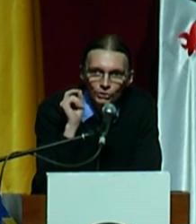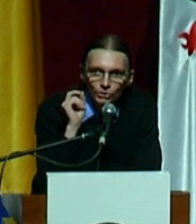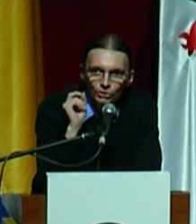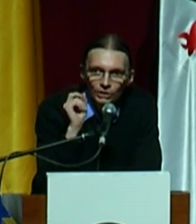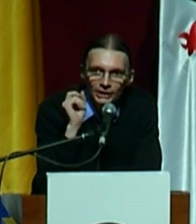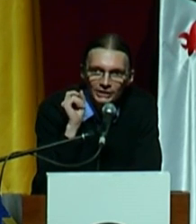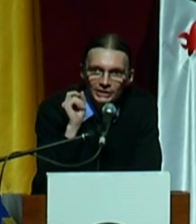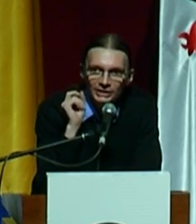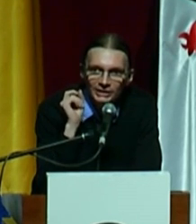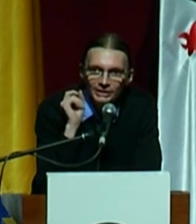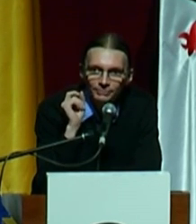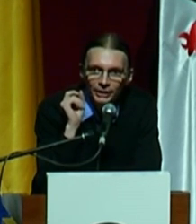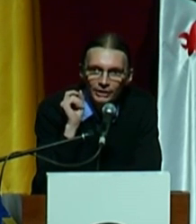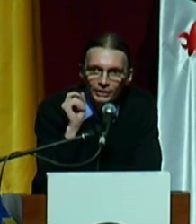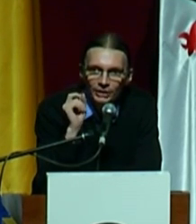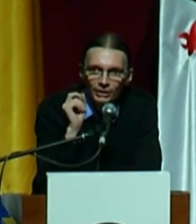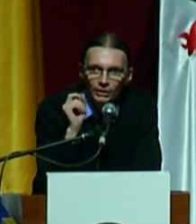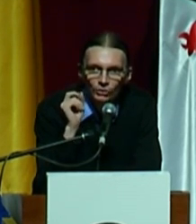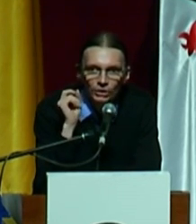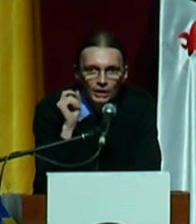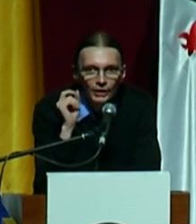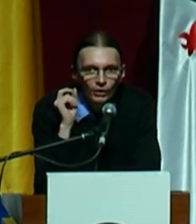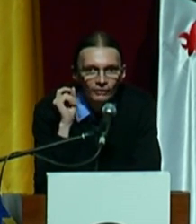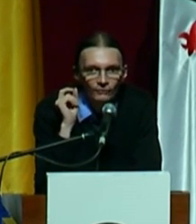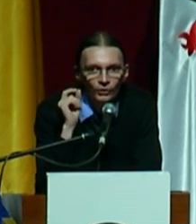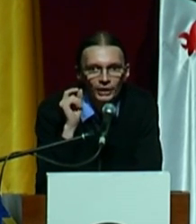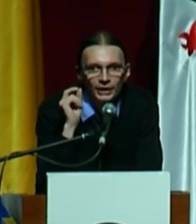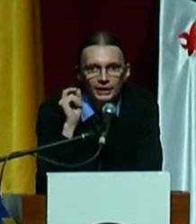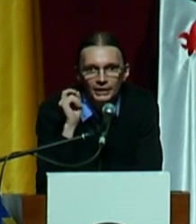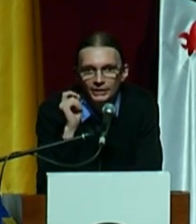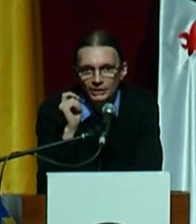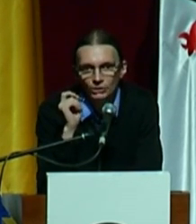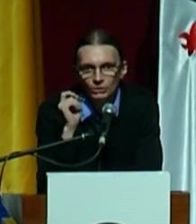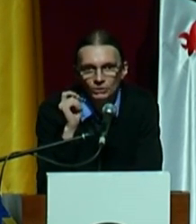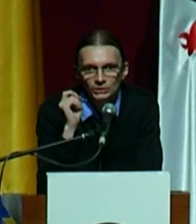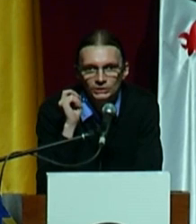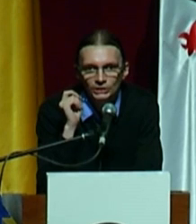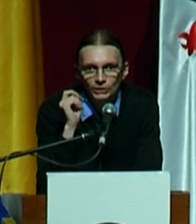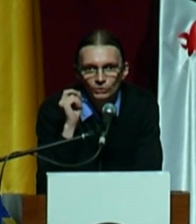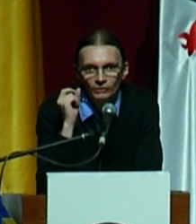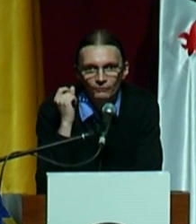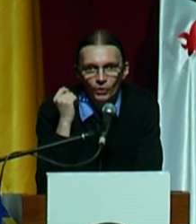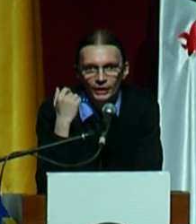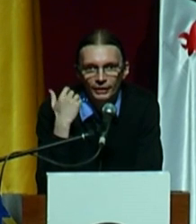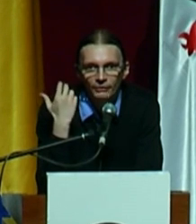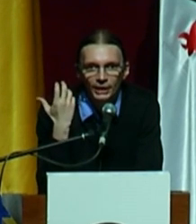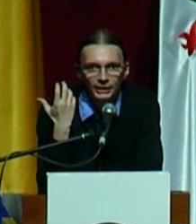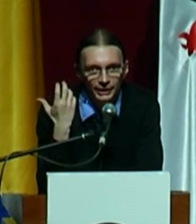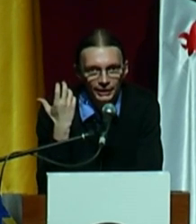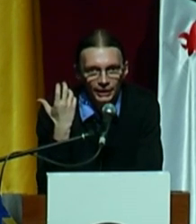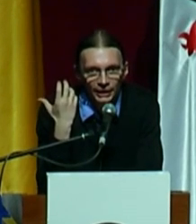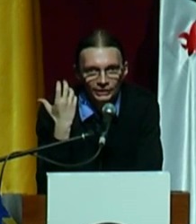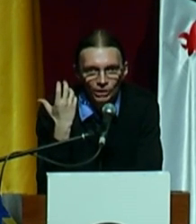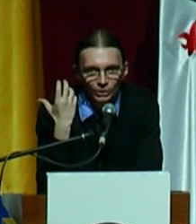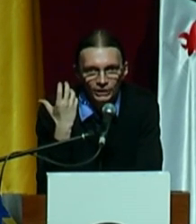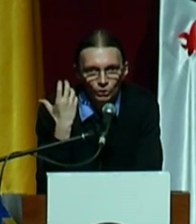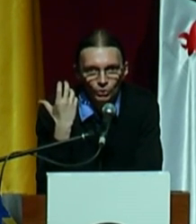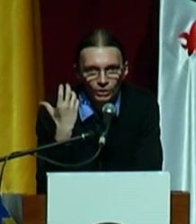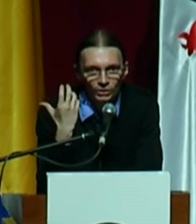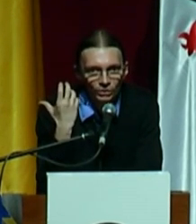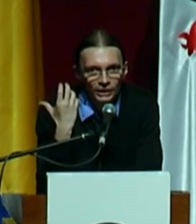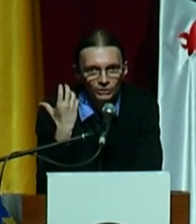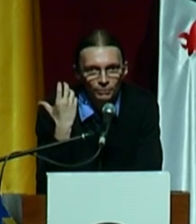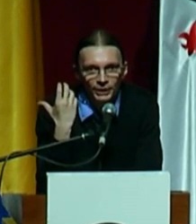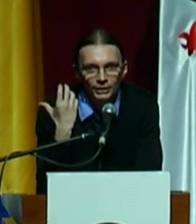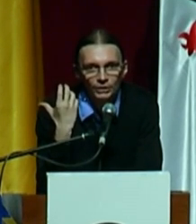comprender nosotros que la ciencia siempre debe tener un claro enfoque crítico, ¿sí?, un enfoque rebelde, así como el que